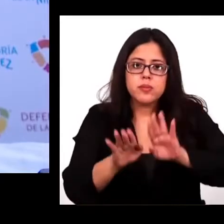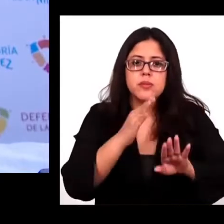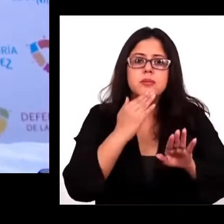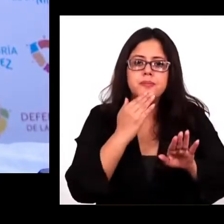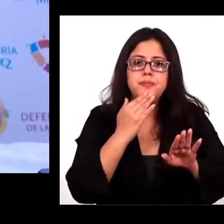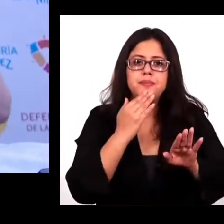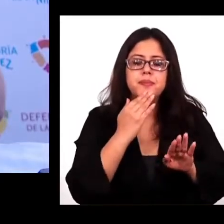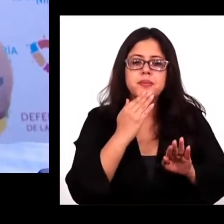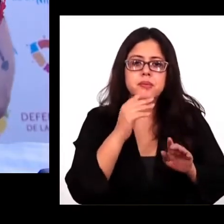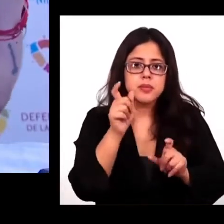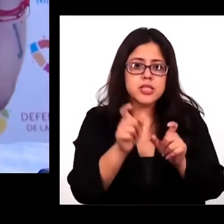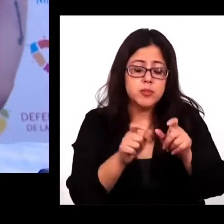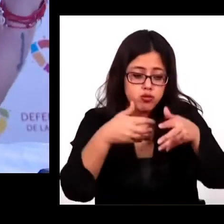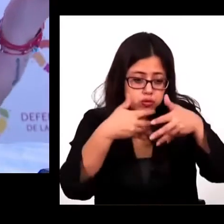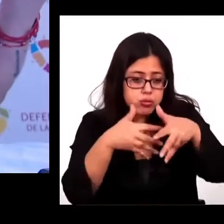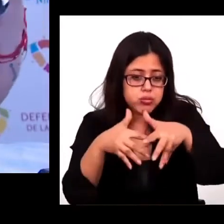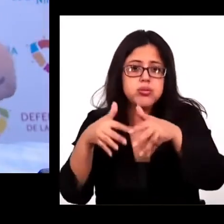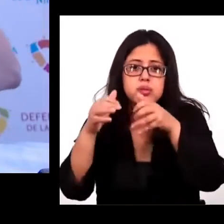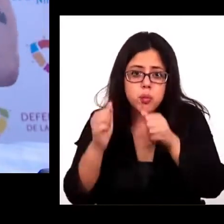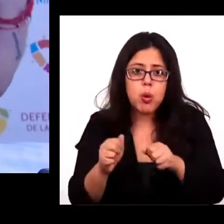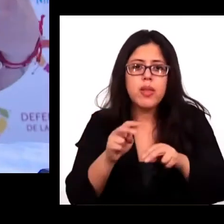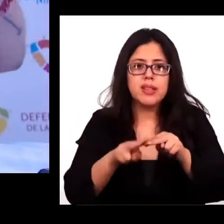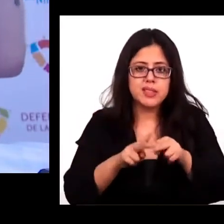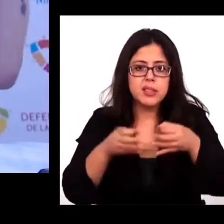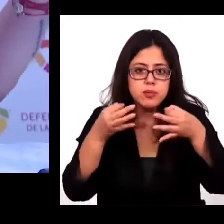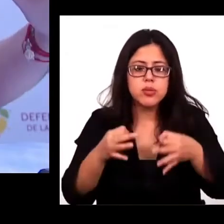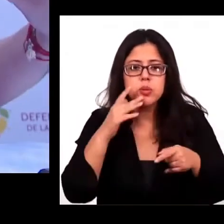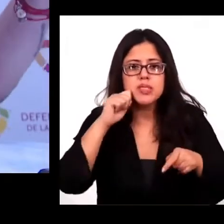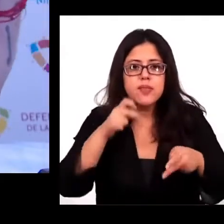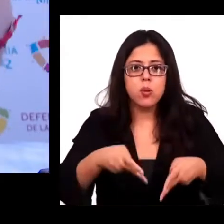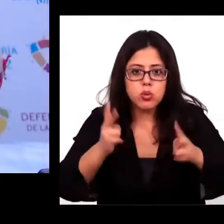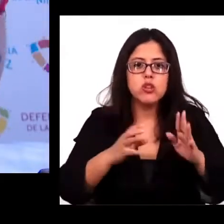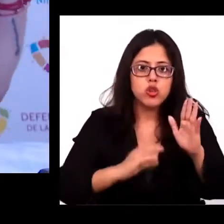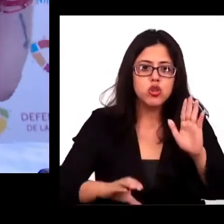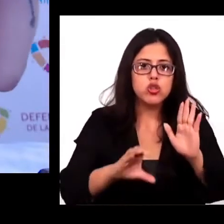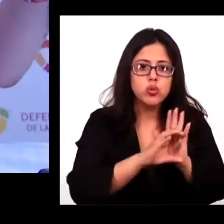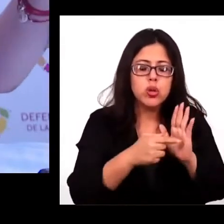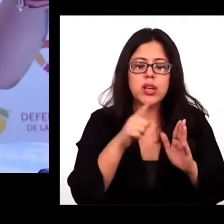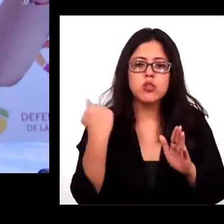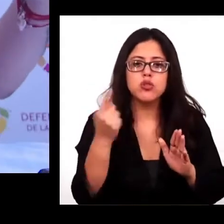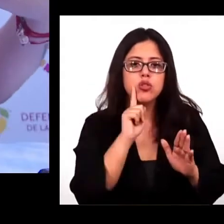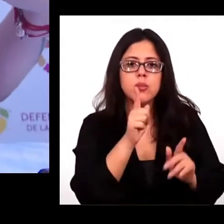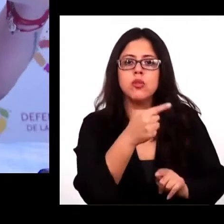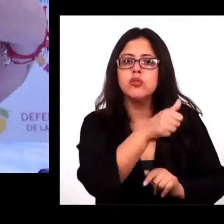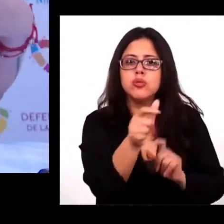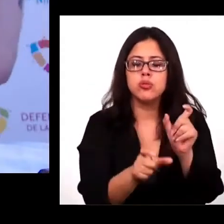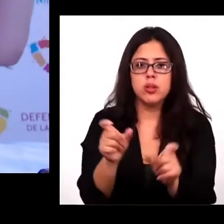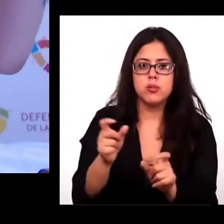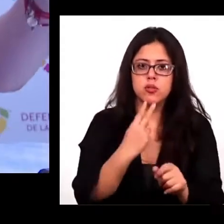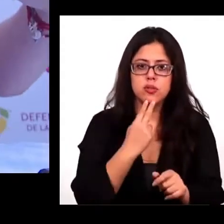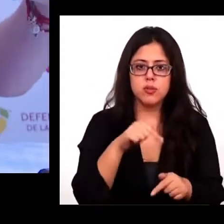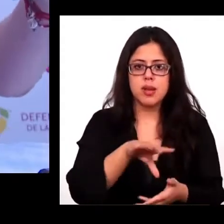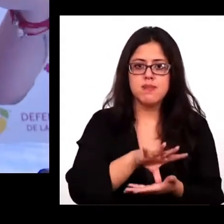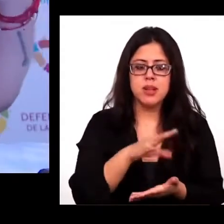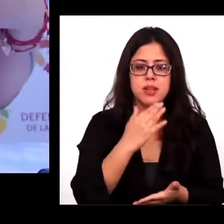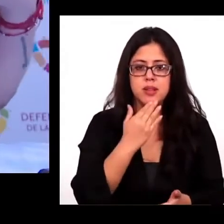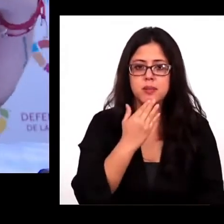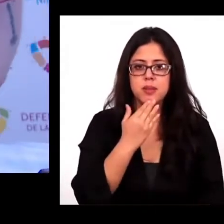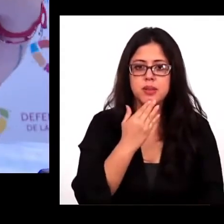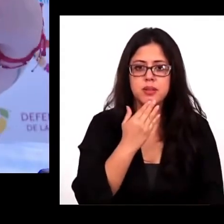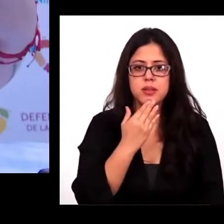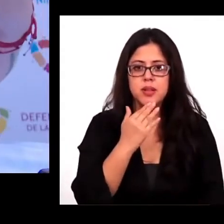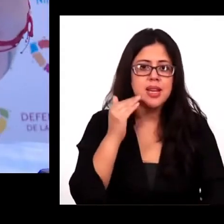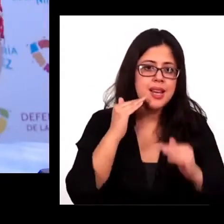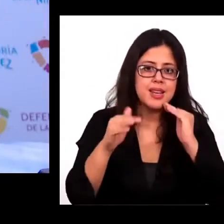que la manifestación pacífica se pueda ejercer, porque ese es un derecho constitucional que tenemos todas las personas que vivimos en el país, incluidos los niños,